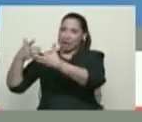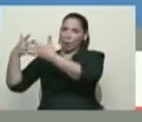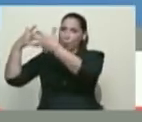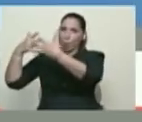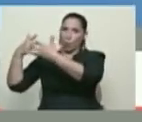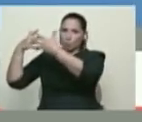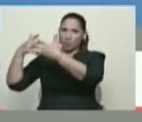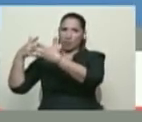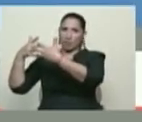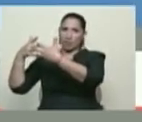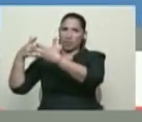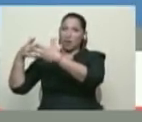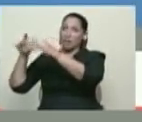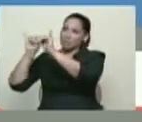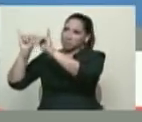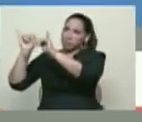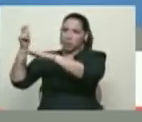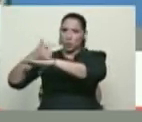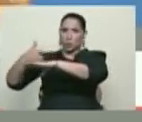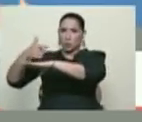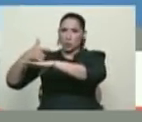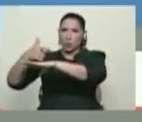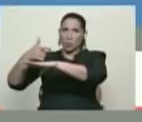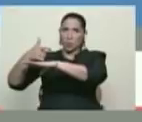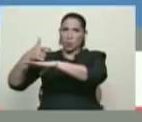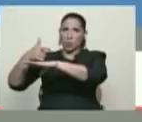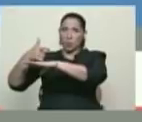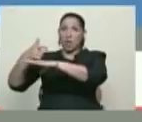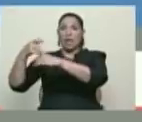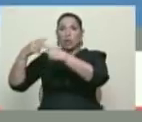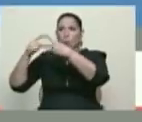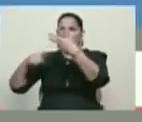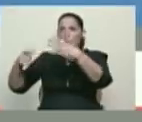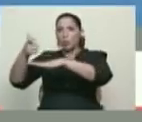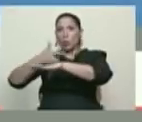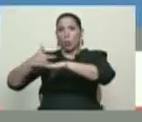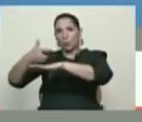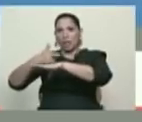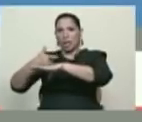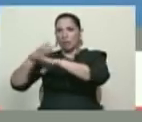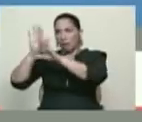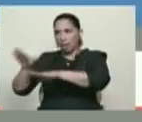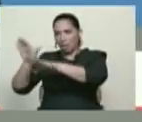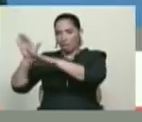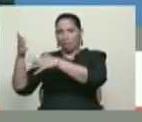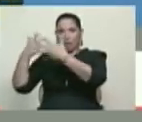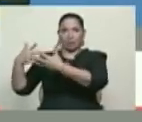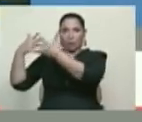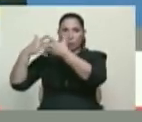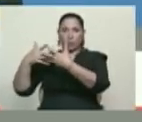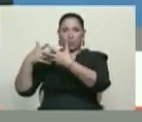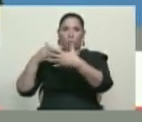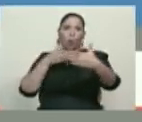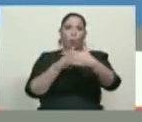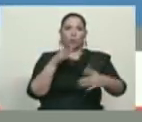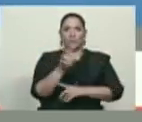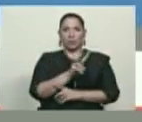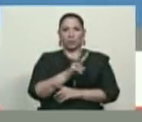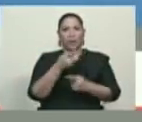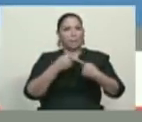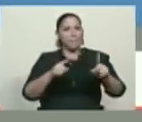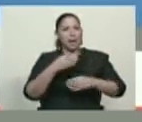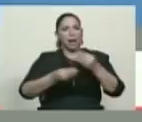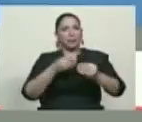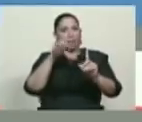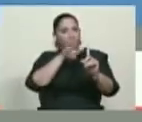su gobierno, su élite dominante, y de los gobiernos satélites de Estados Unidos en Venezuela. ¿Para qué? Para provocarlo,